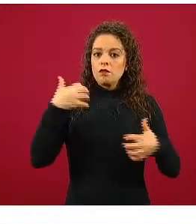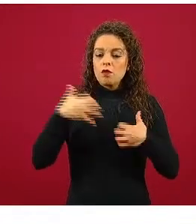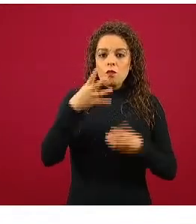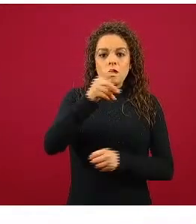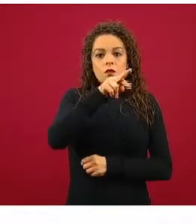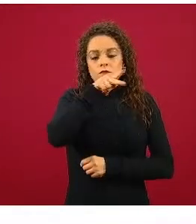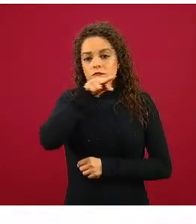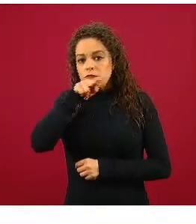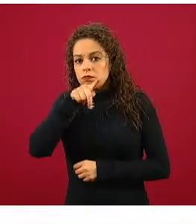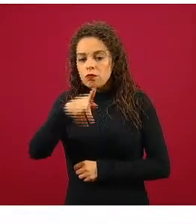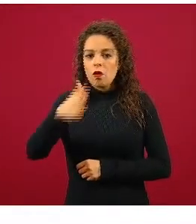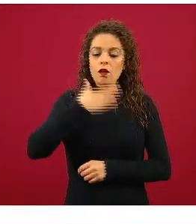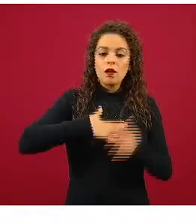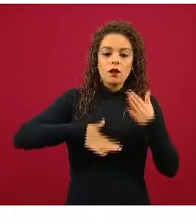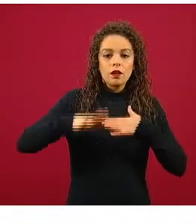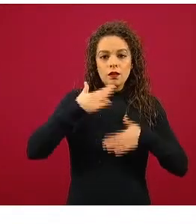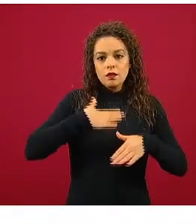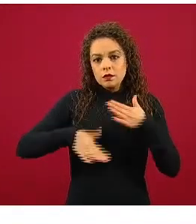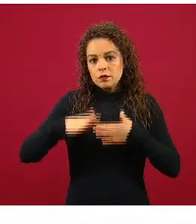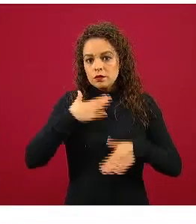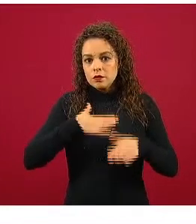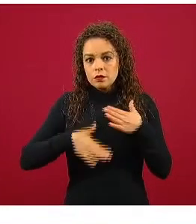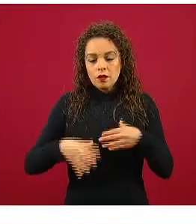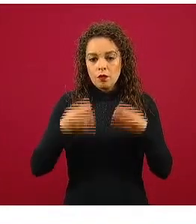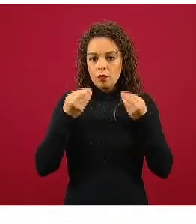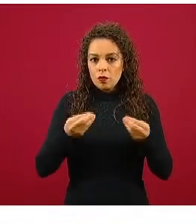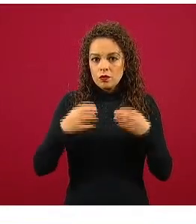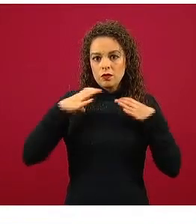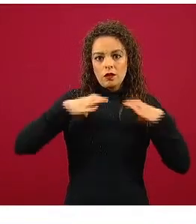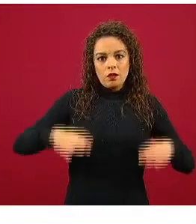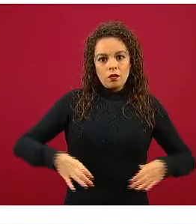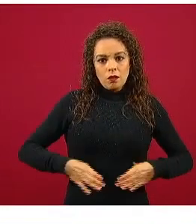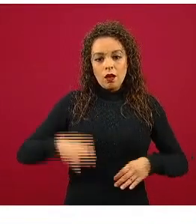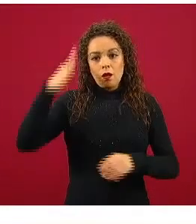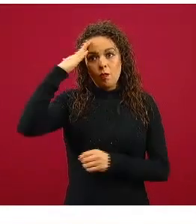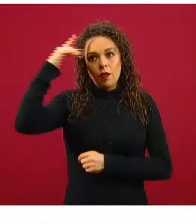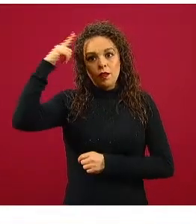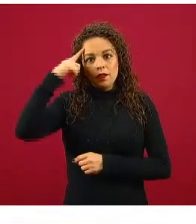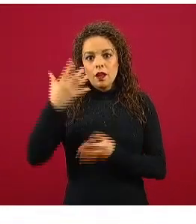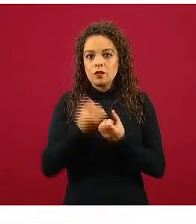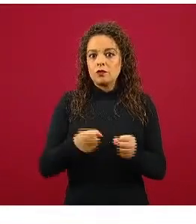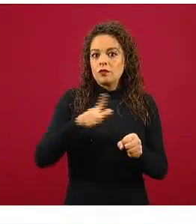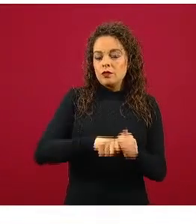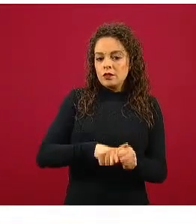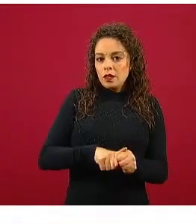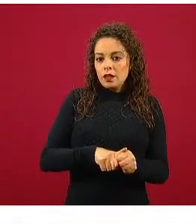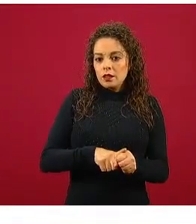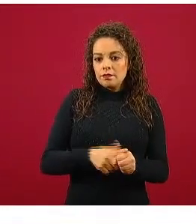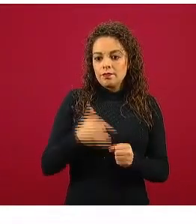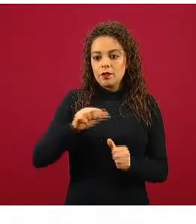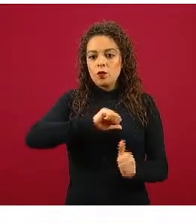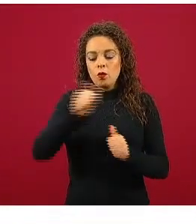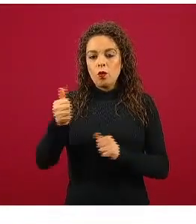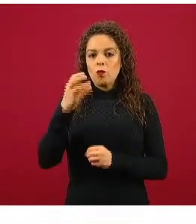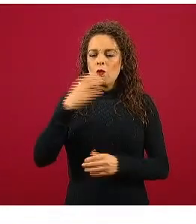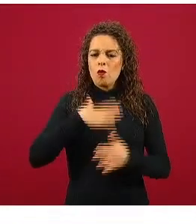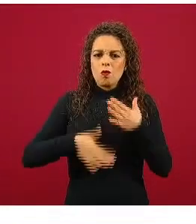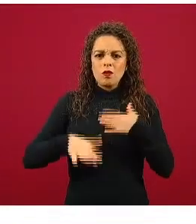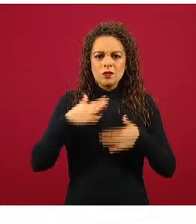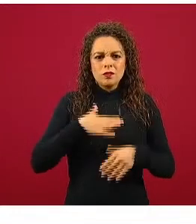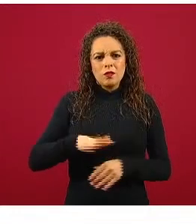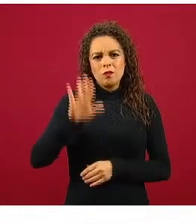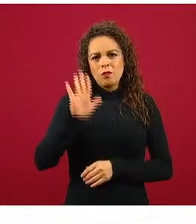tanto físico como mental y social, las jornadas extenuantes, la fatiga, el sentirse quemado